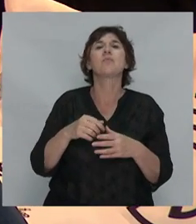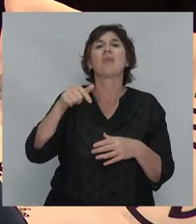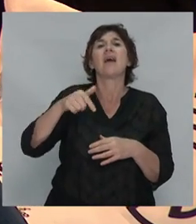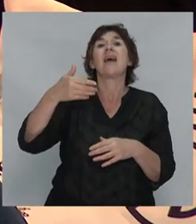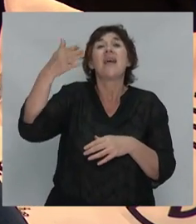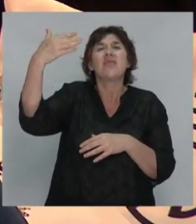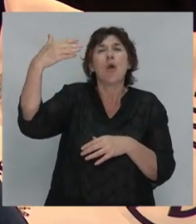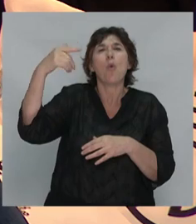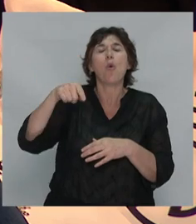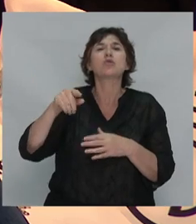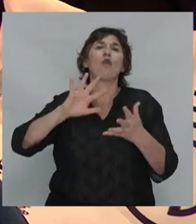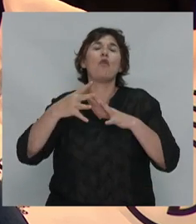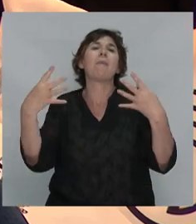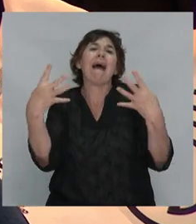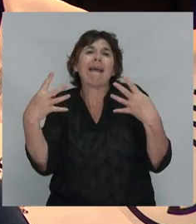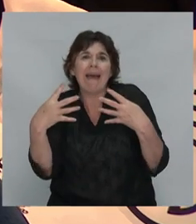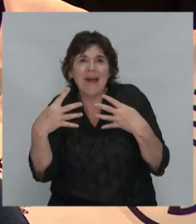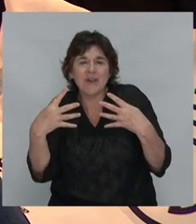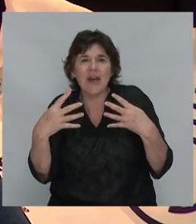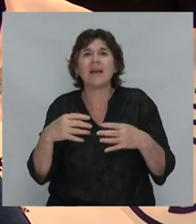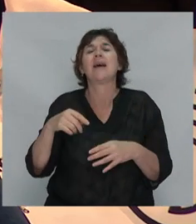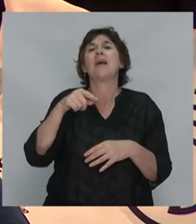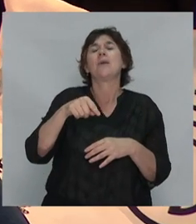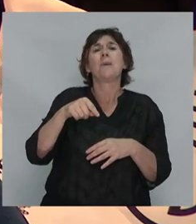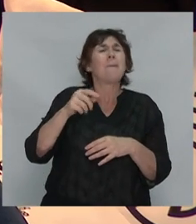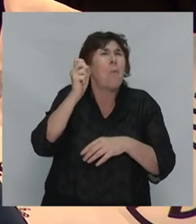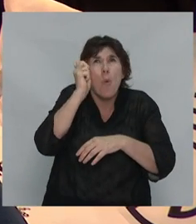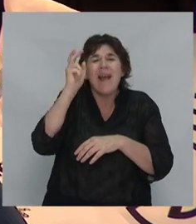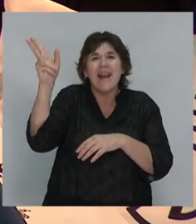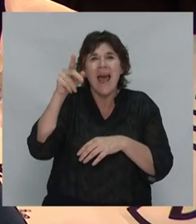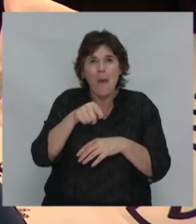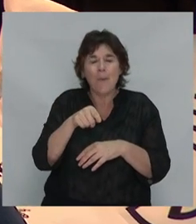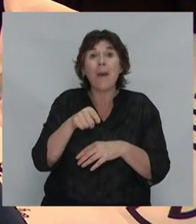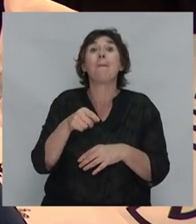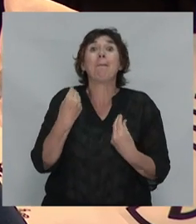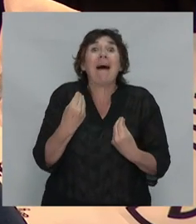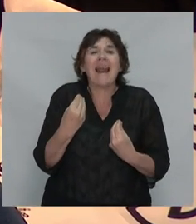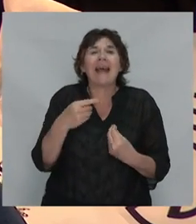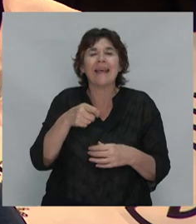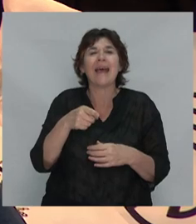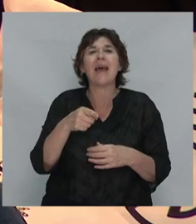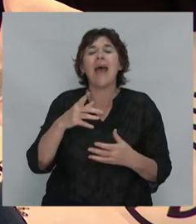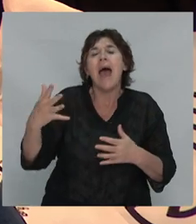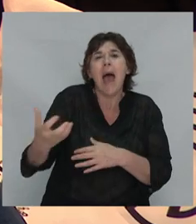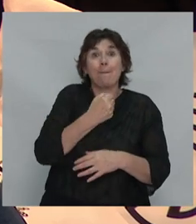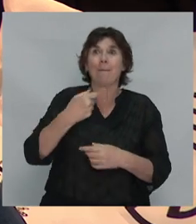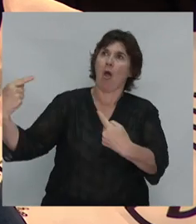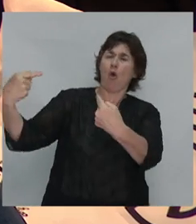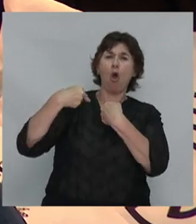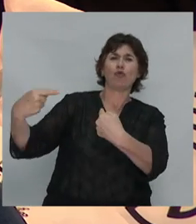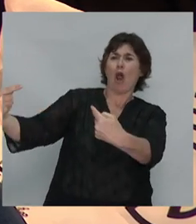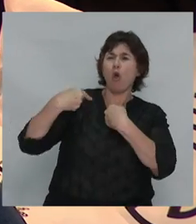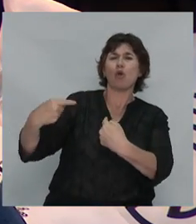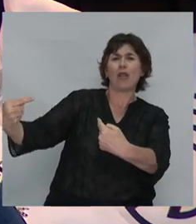discurso de los crímenes viejas el discurso de los crímenes más graves para apropiarse y atacarnos con